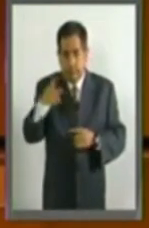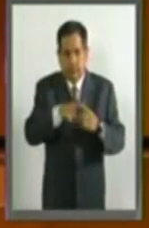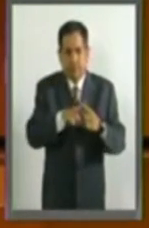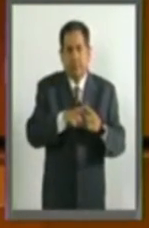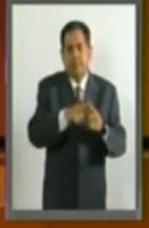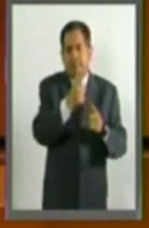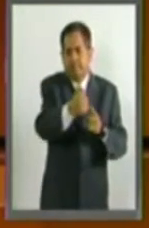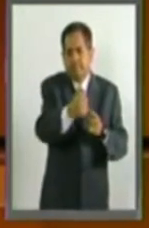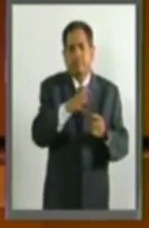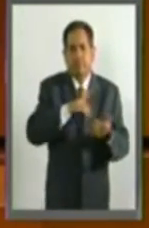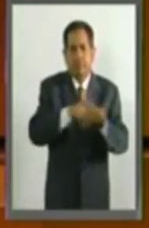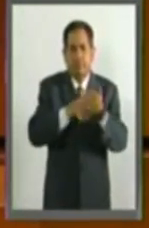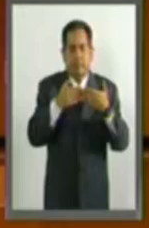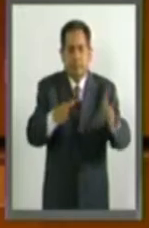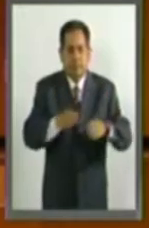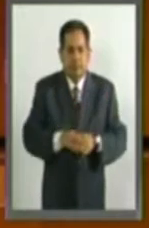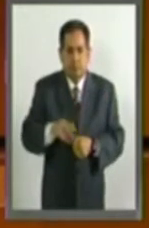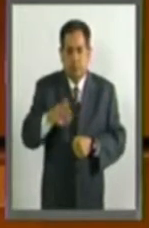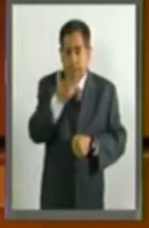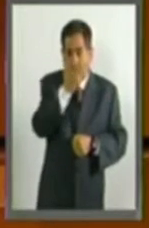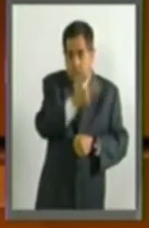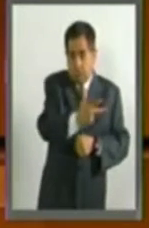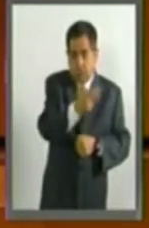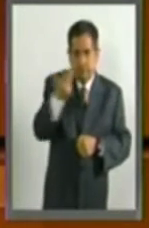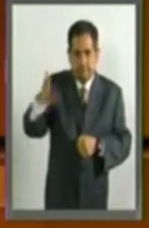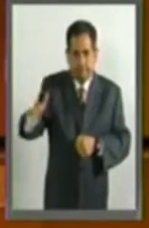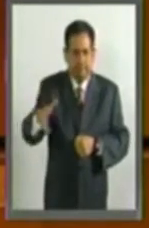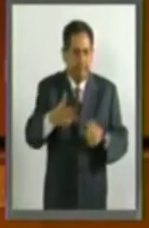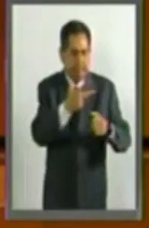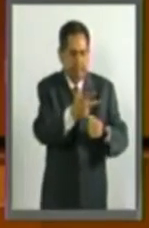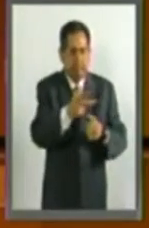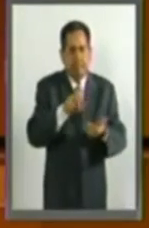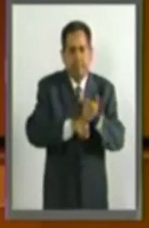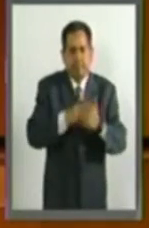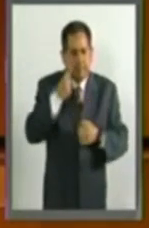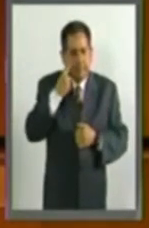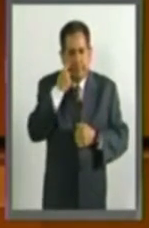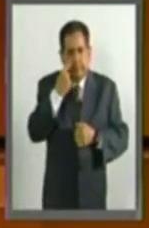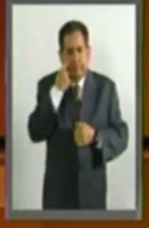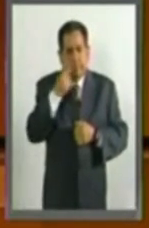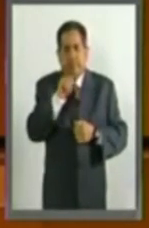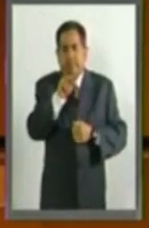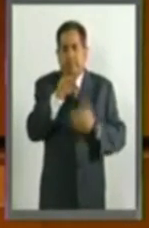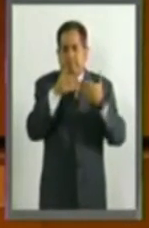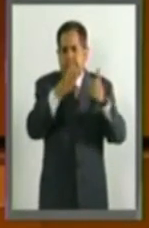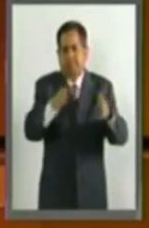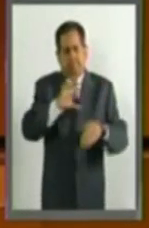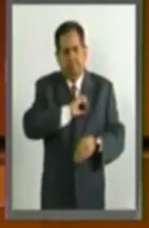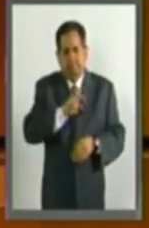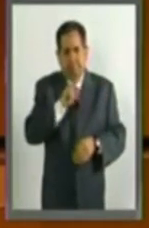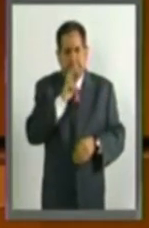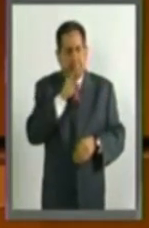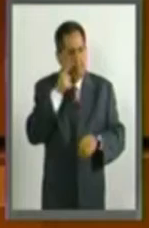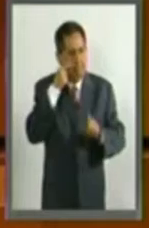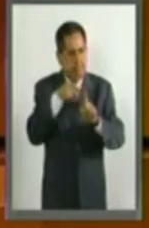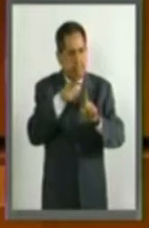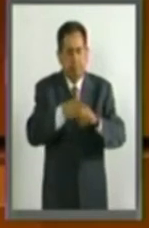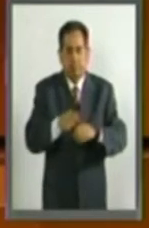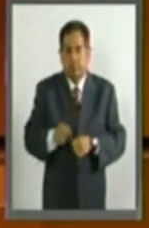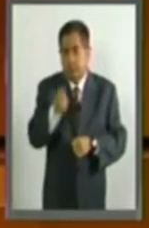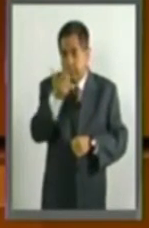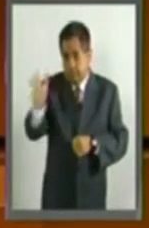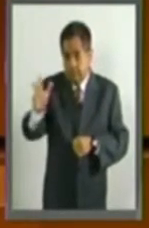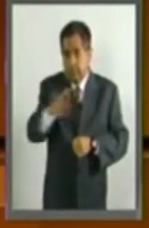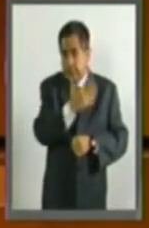abierta. 8 de cada 10 manifestaron su preferencia por los canales de la televisión abierta. 5 de cada